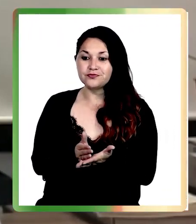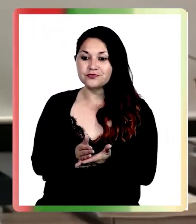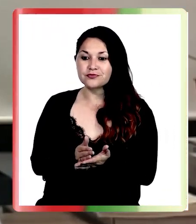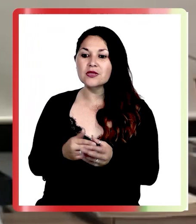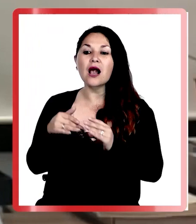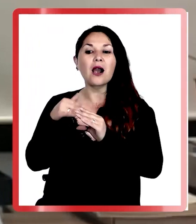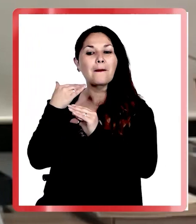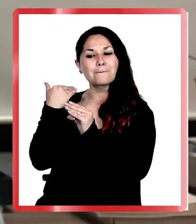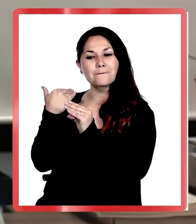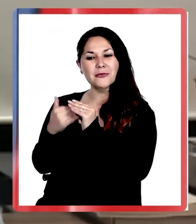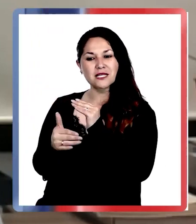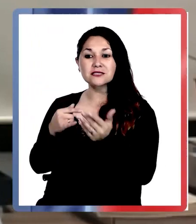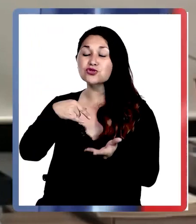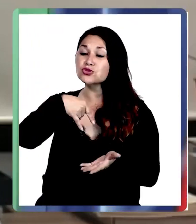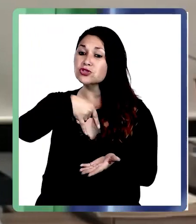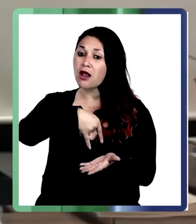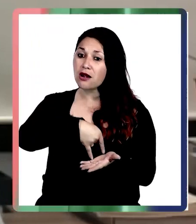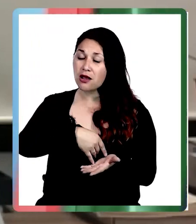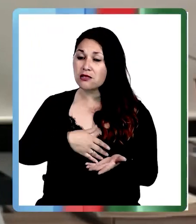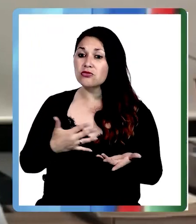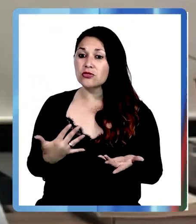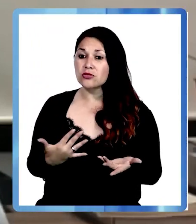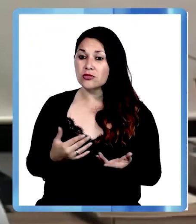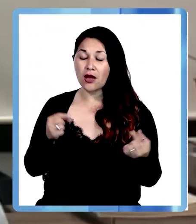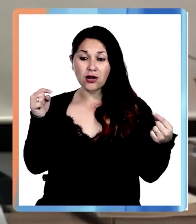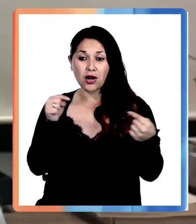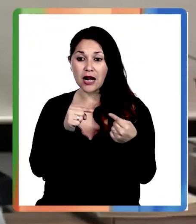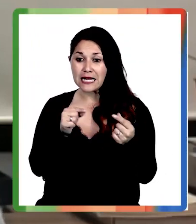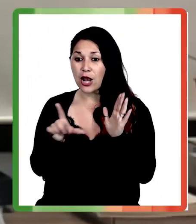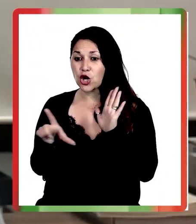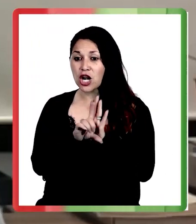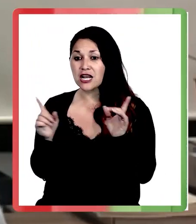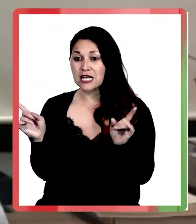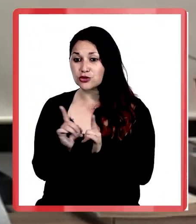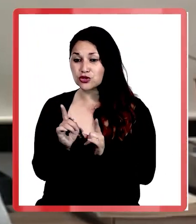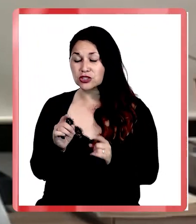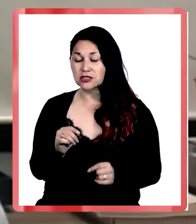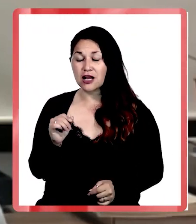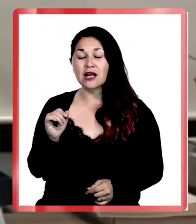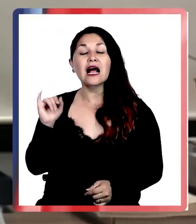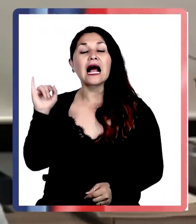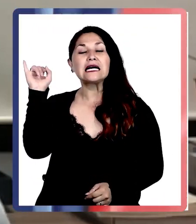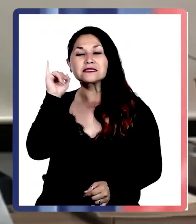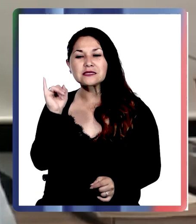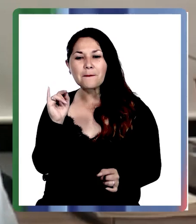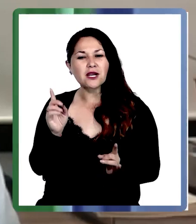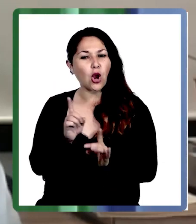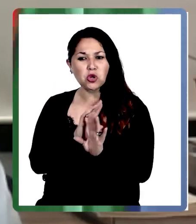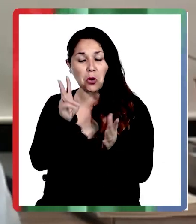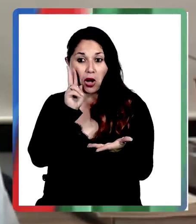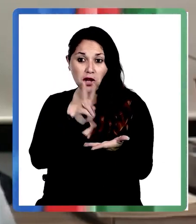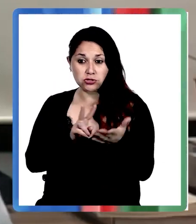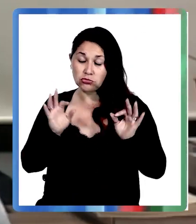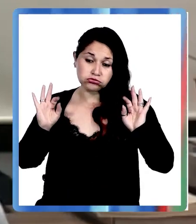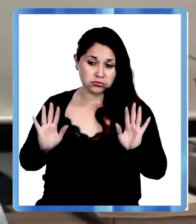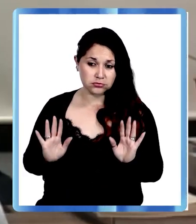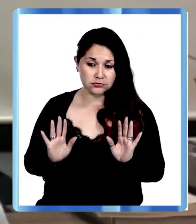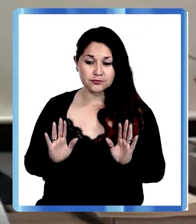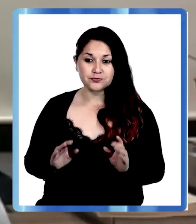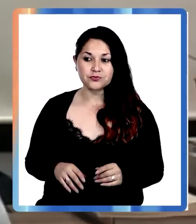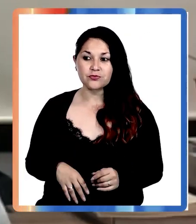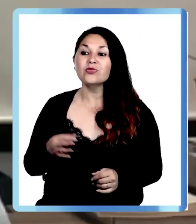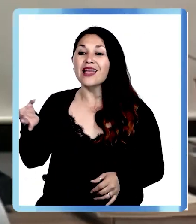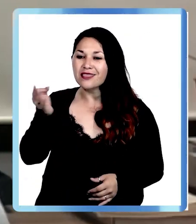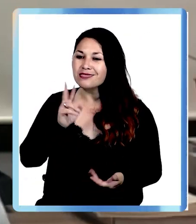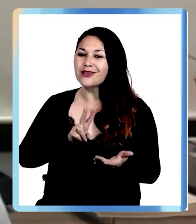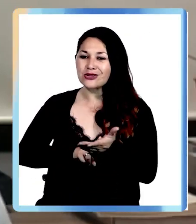para ser enviados al Senado en la discusión de la ley corta de ISAPRES. O sea, bueno, no lo leyó, está bien,